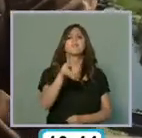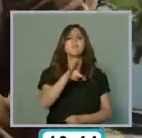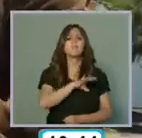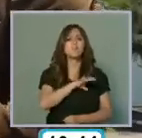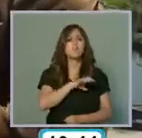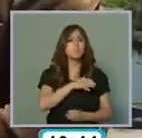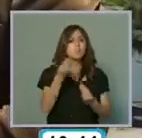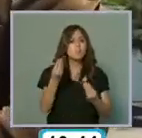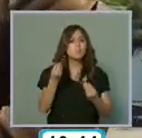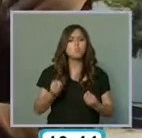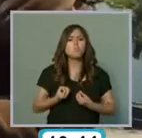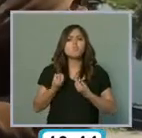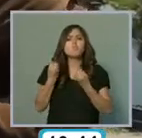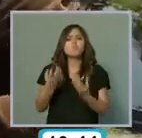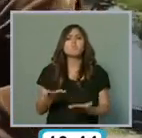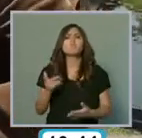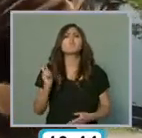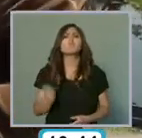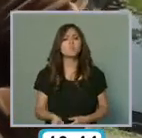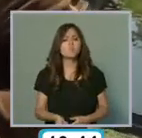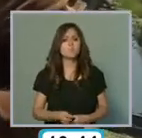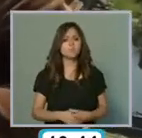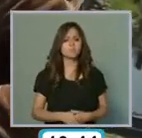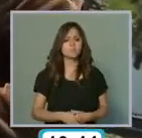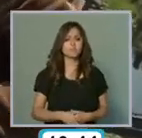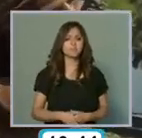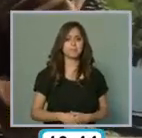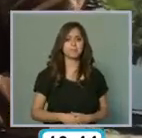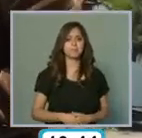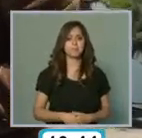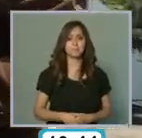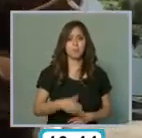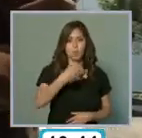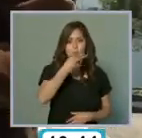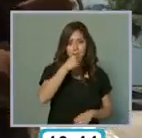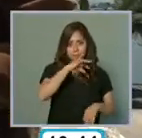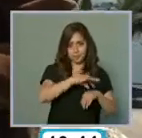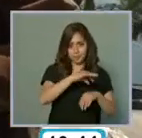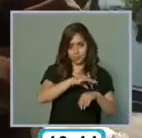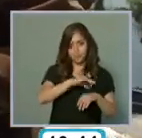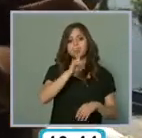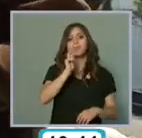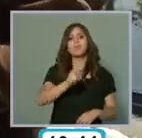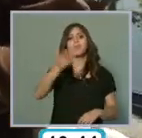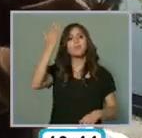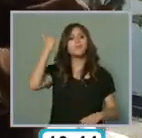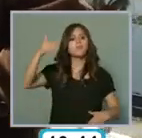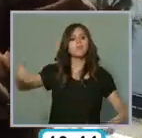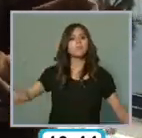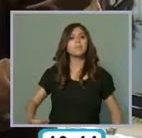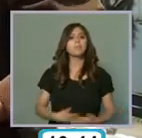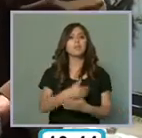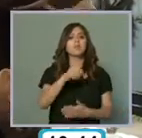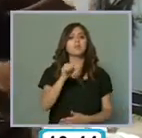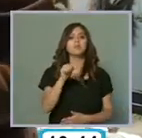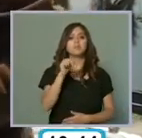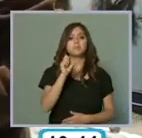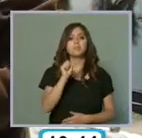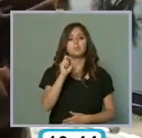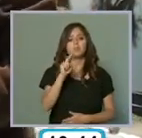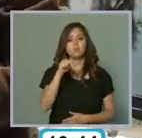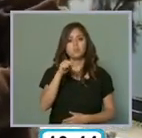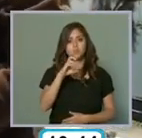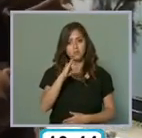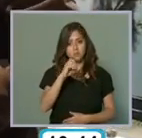Bueno, lo que pasa es que el doctor Aureliano Urrutia era nativo del barrio de la Asunción, lógico de acá